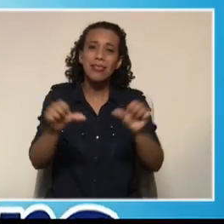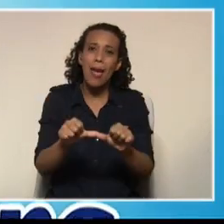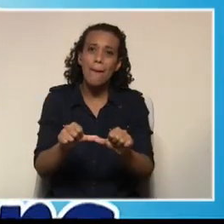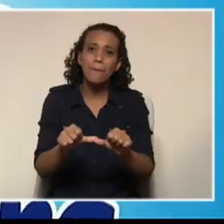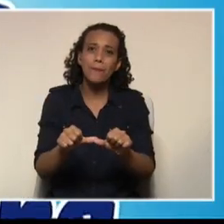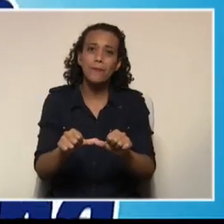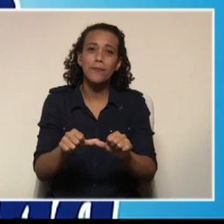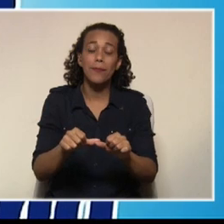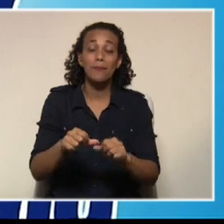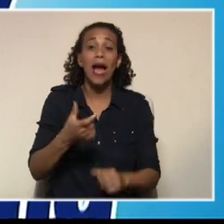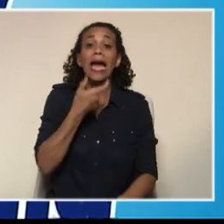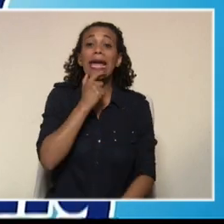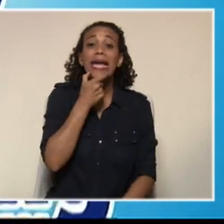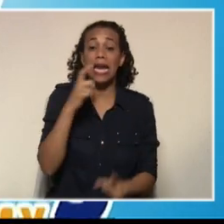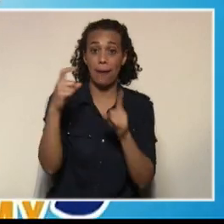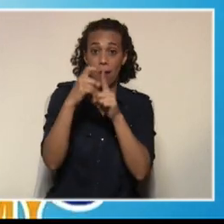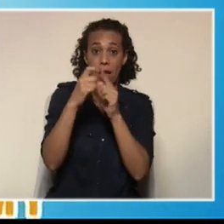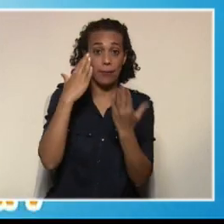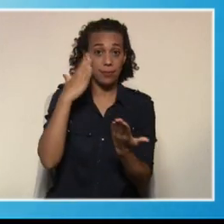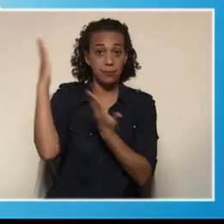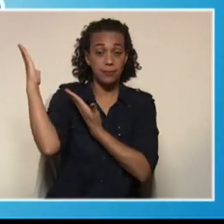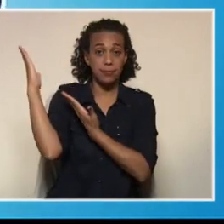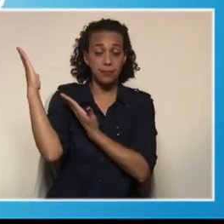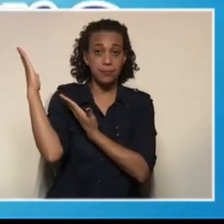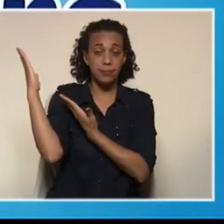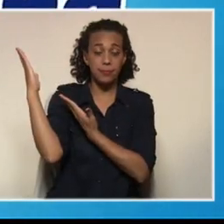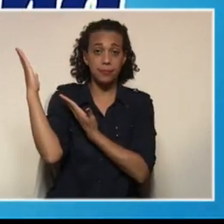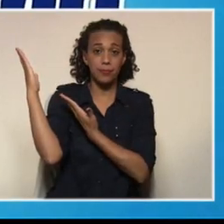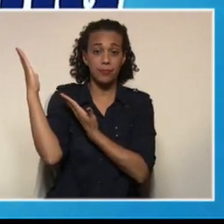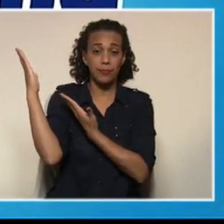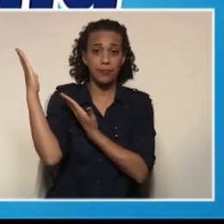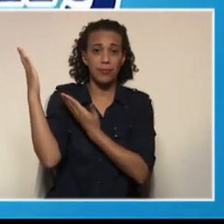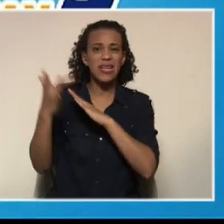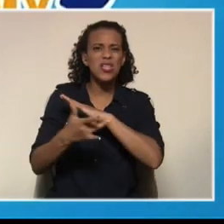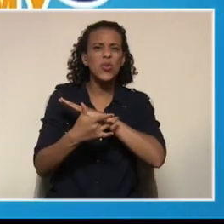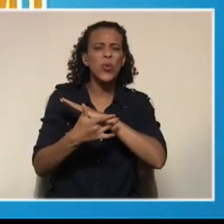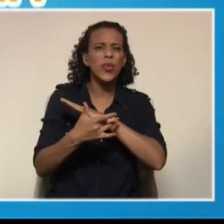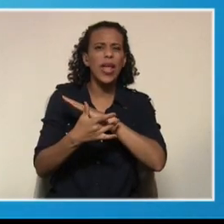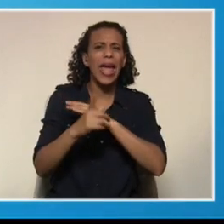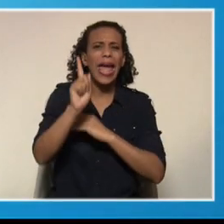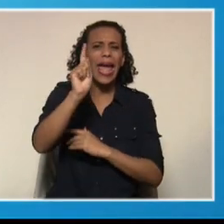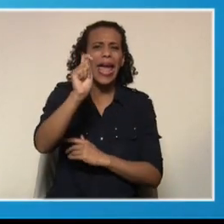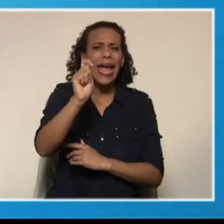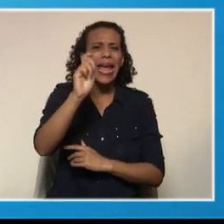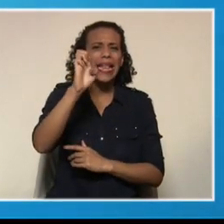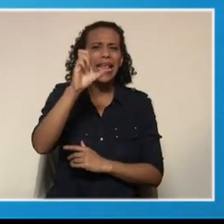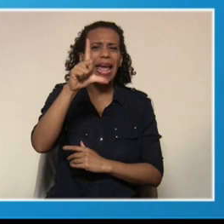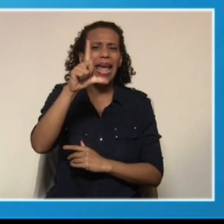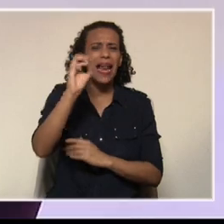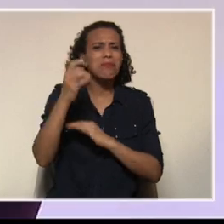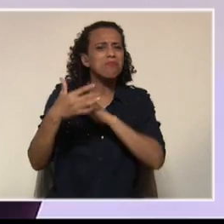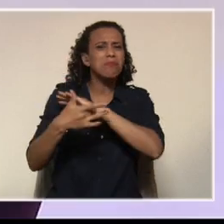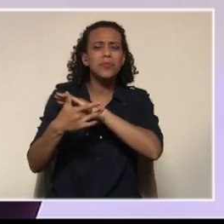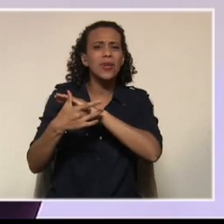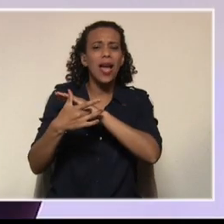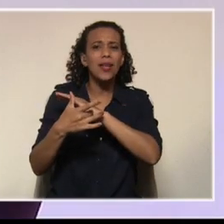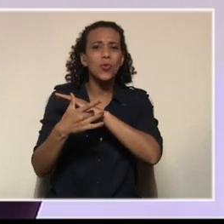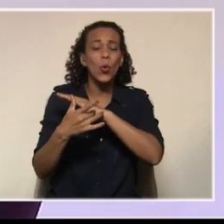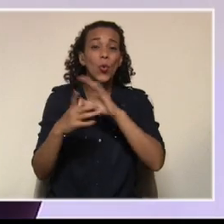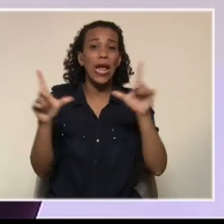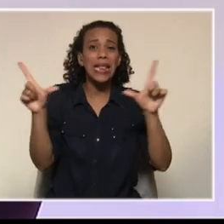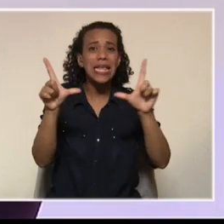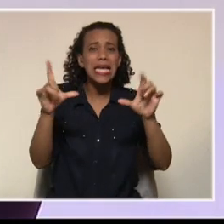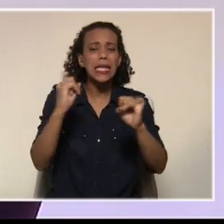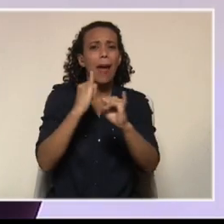llamado e-learning que va conjuntamente con la telemática. ¿Y qué es el e-learning? El e-learning es una plataforma